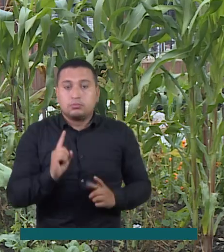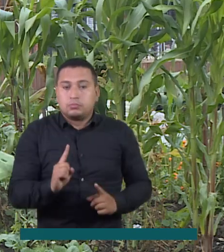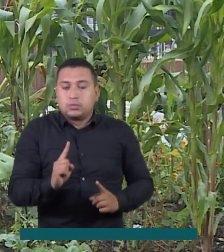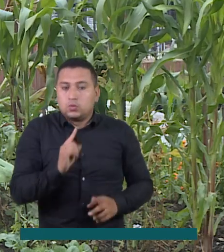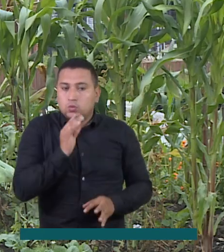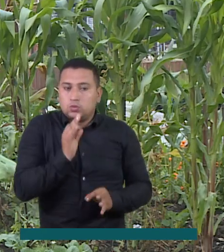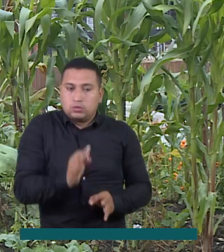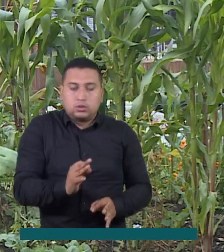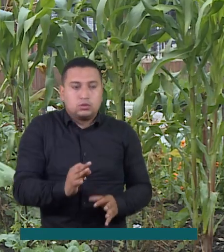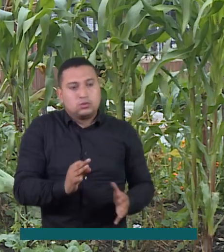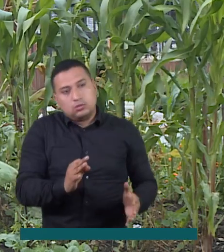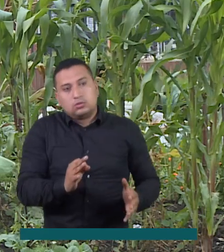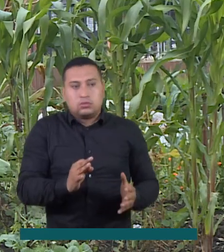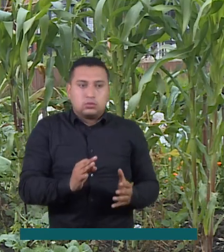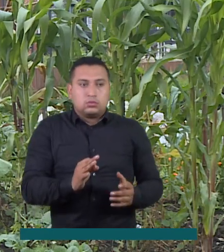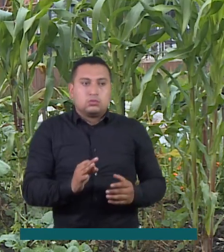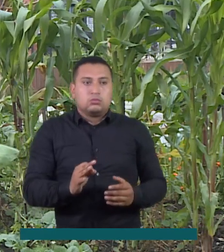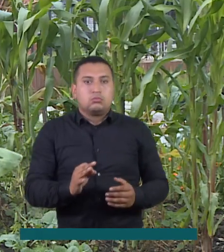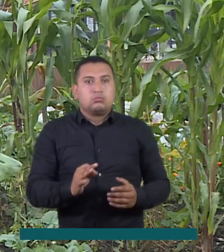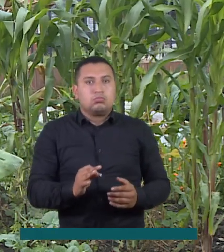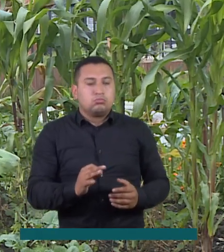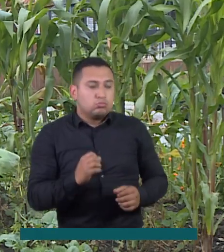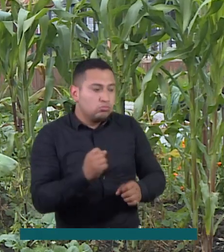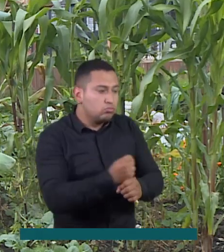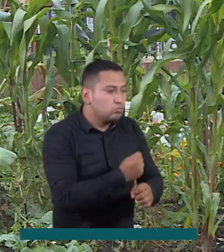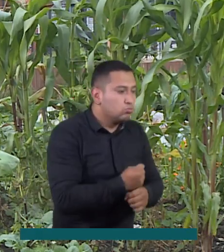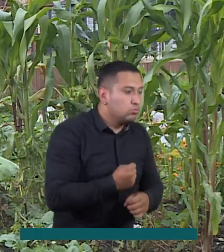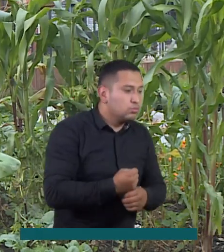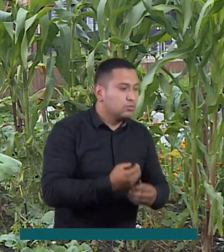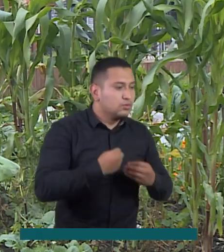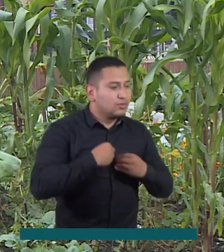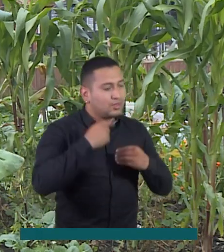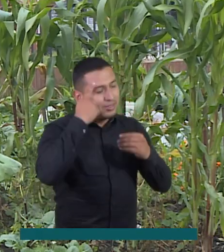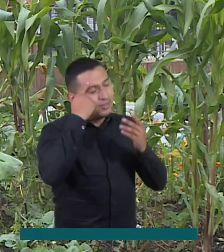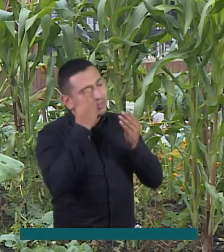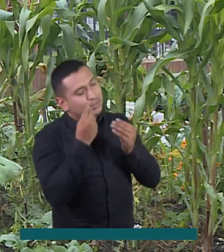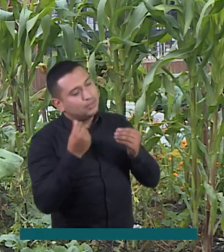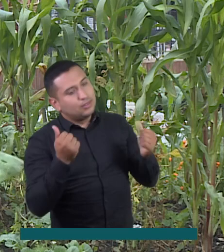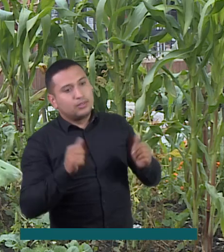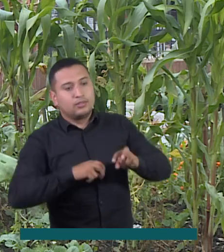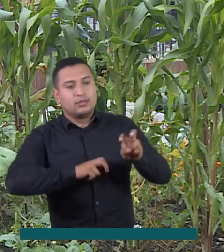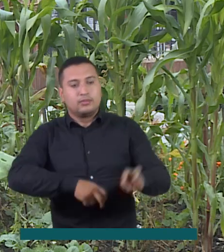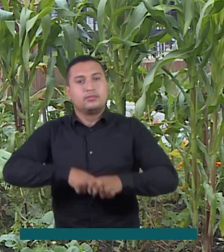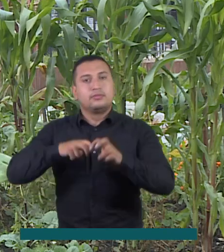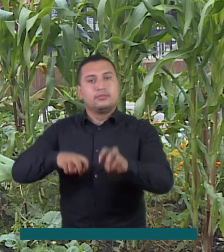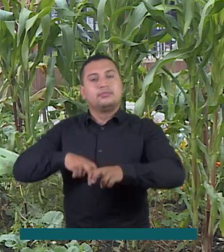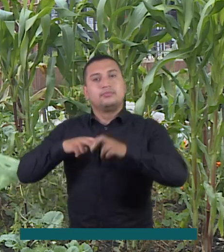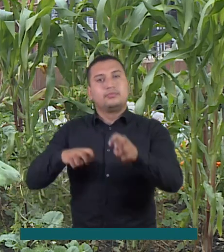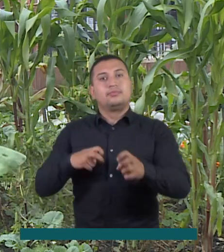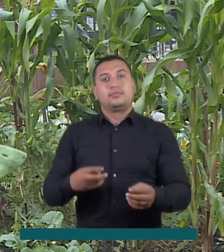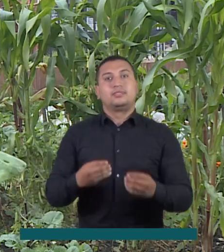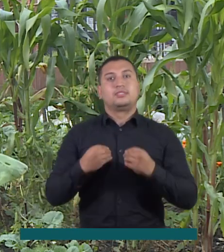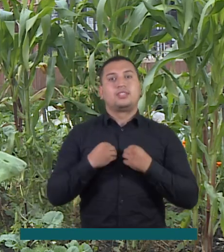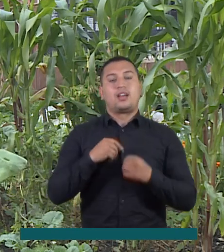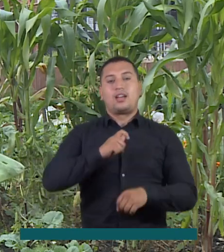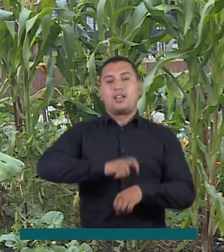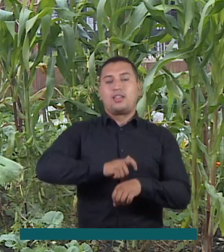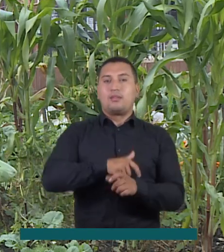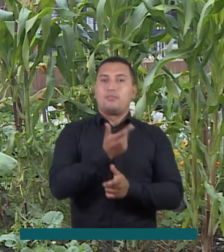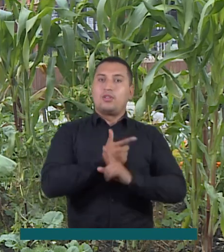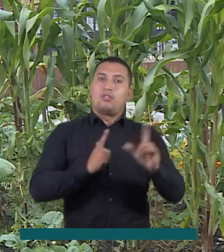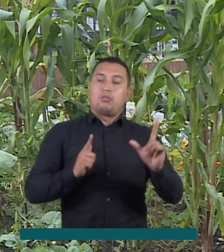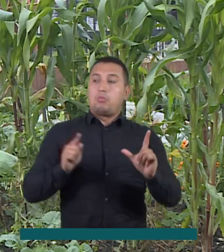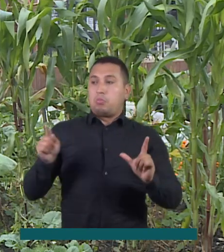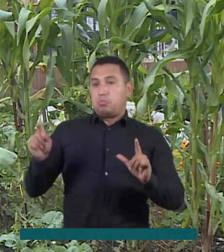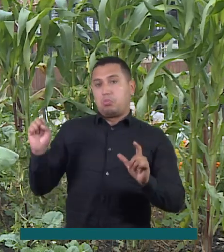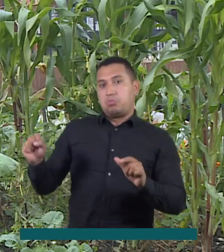algo que lo relaja a uno mucho, en este caso como las huertas. Es algo que a uno lo relaja, uno ocupa su tiempo, mientras ellos puede que estén en